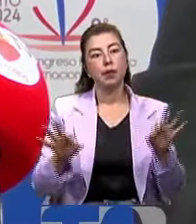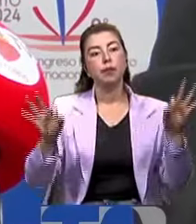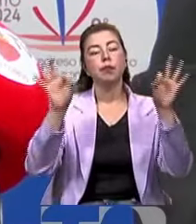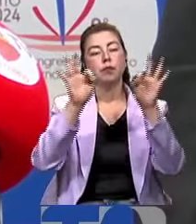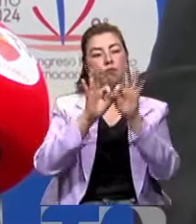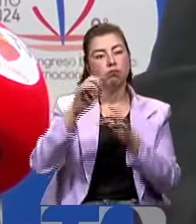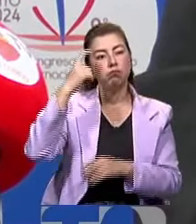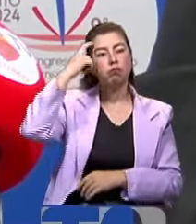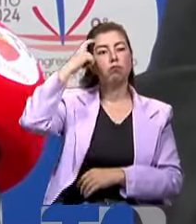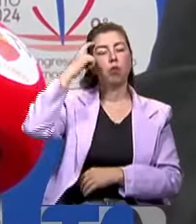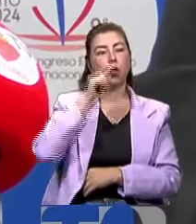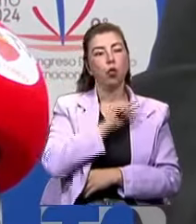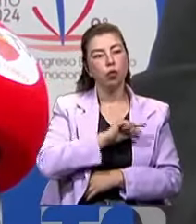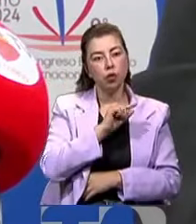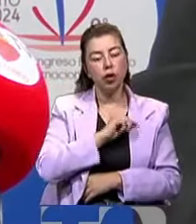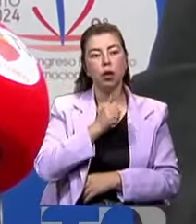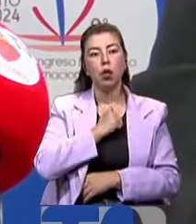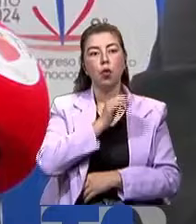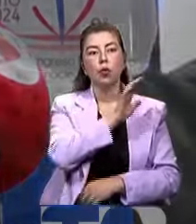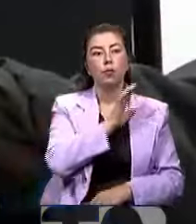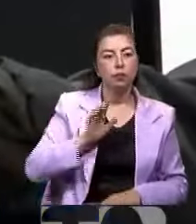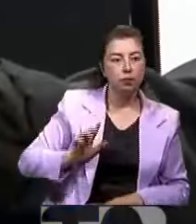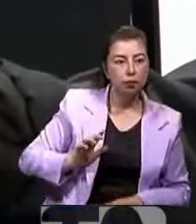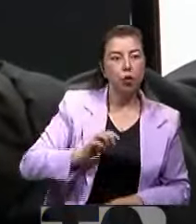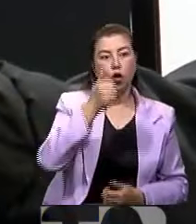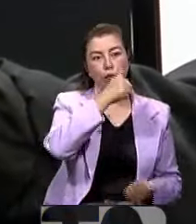de aquello que somos como cristianos, como bautizados.